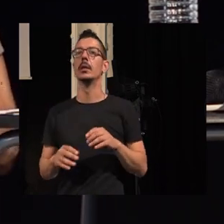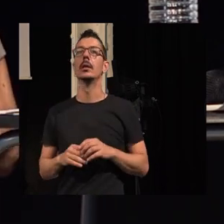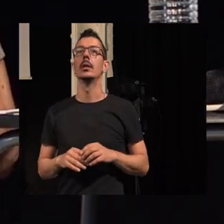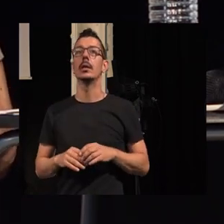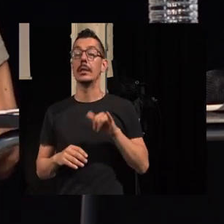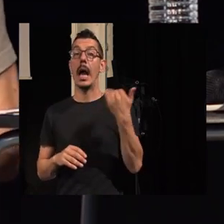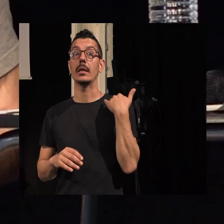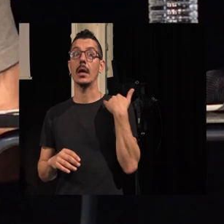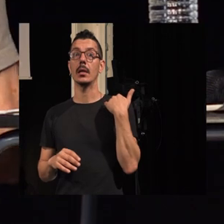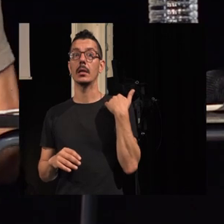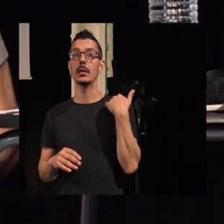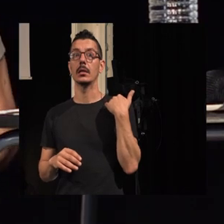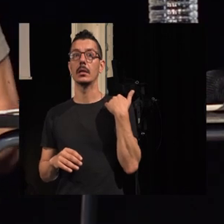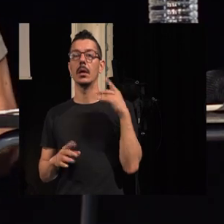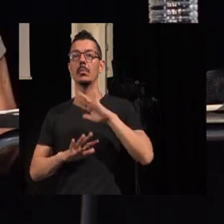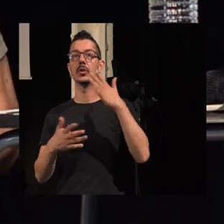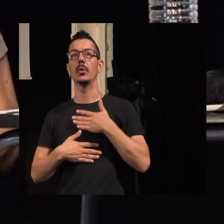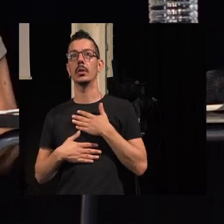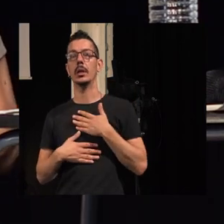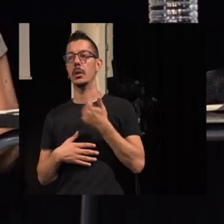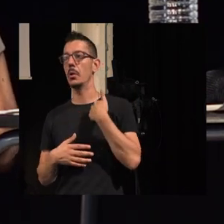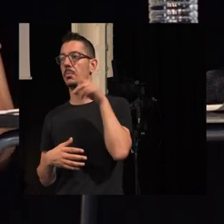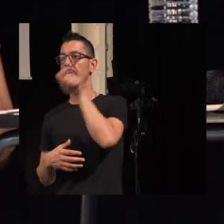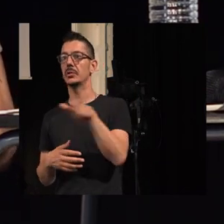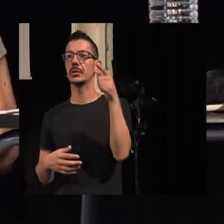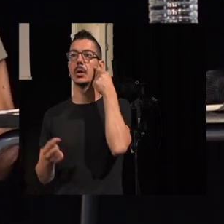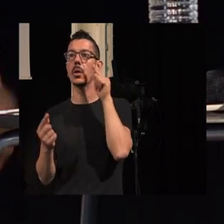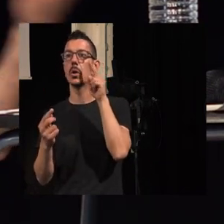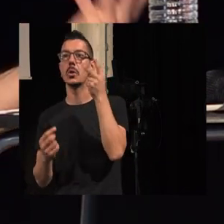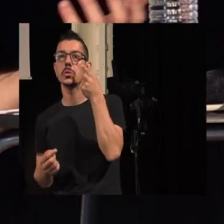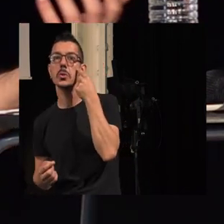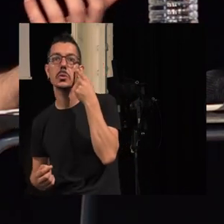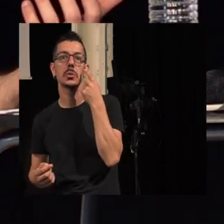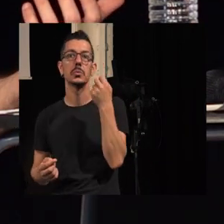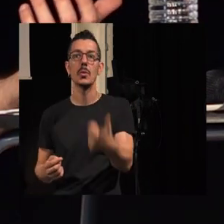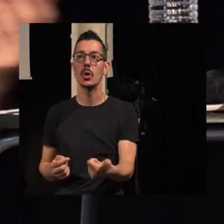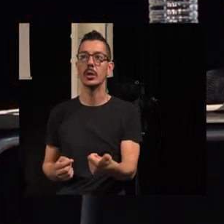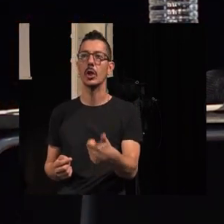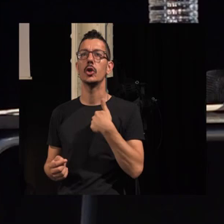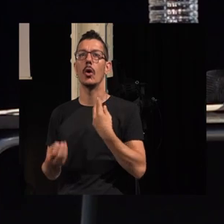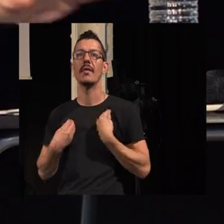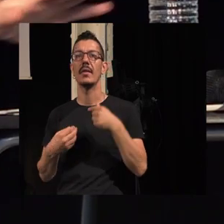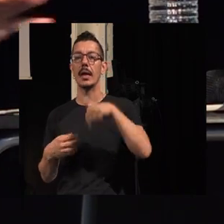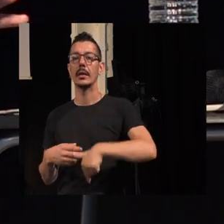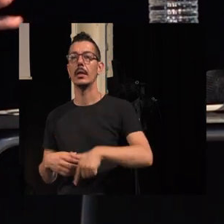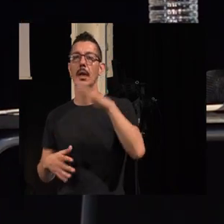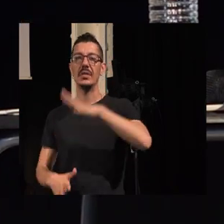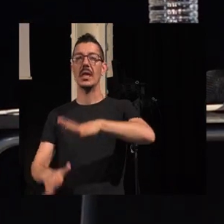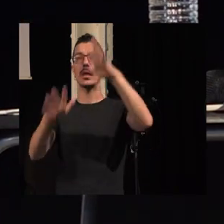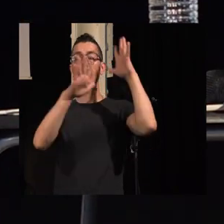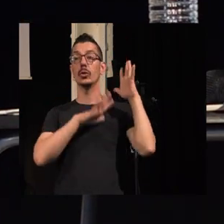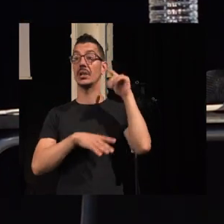ayer ver que no conozco a nadie, salvo a Miquel y Manu. O sea, yo viví aquí hace 10 años, no conozco a nadie en esta